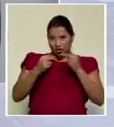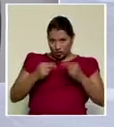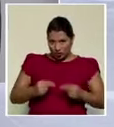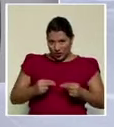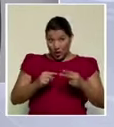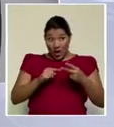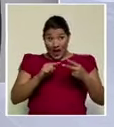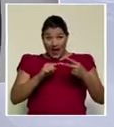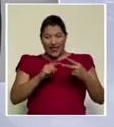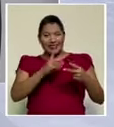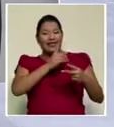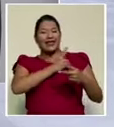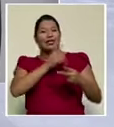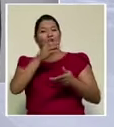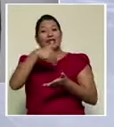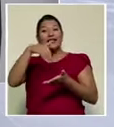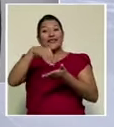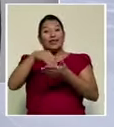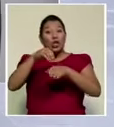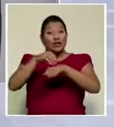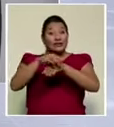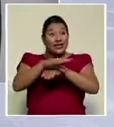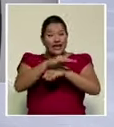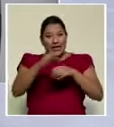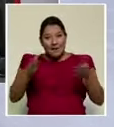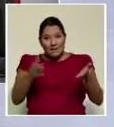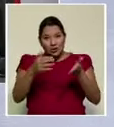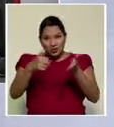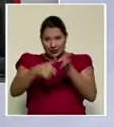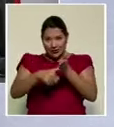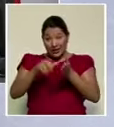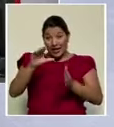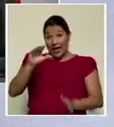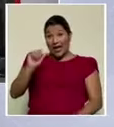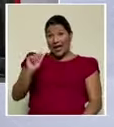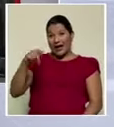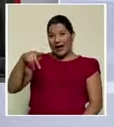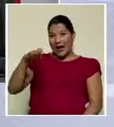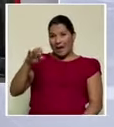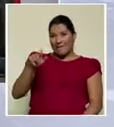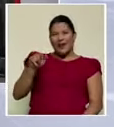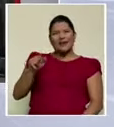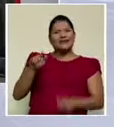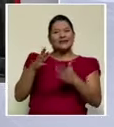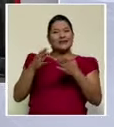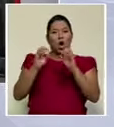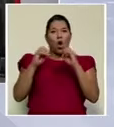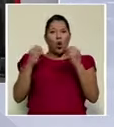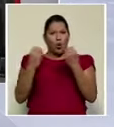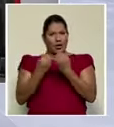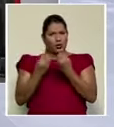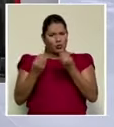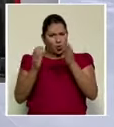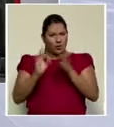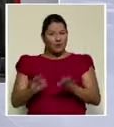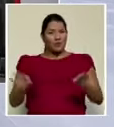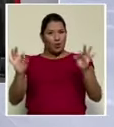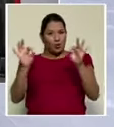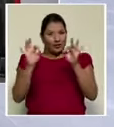de director del Centro de Asesoría y Promoción Electoral CAPEL, que es una organización que tiene mucho peso